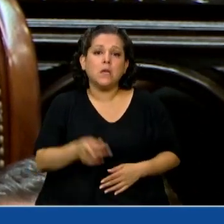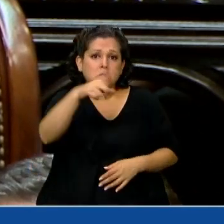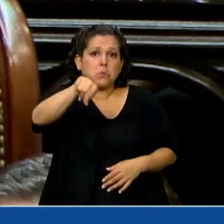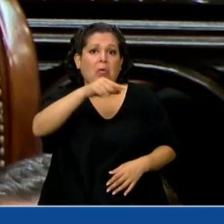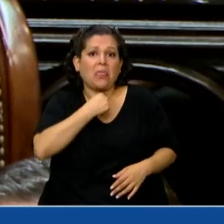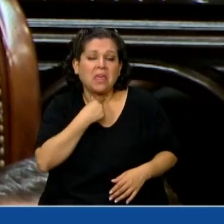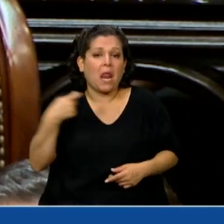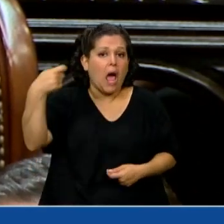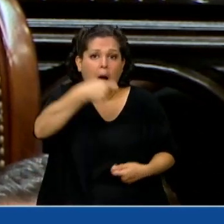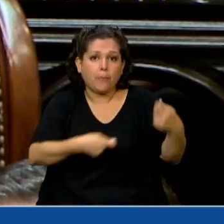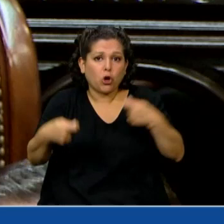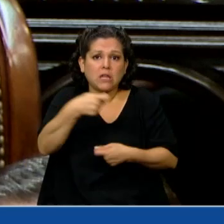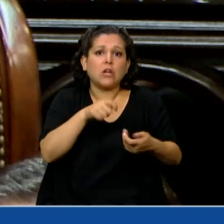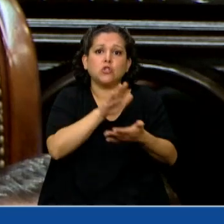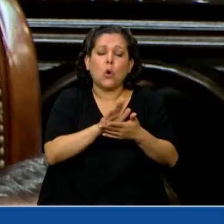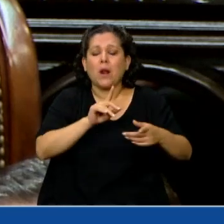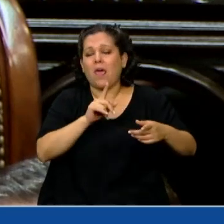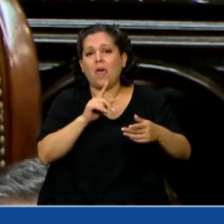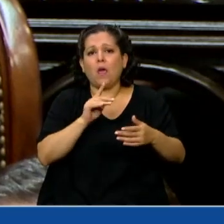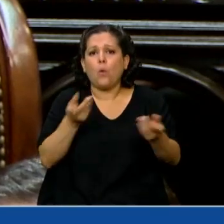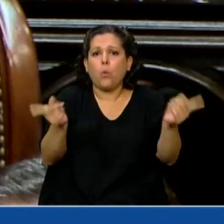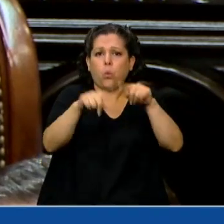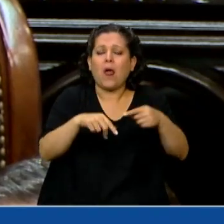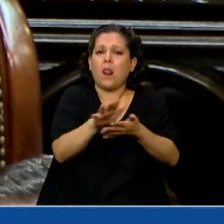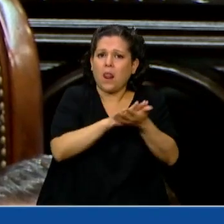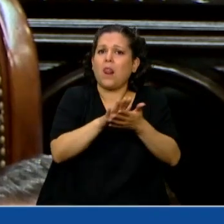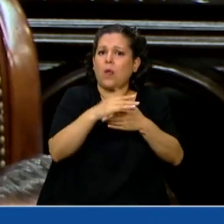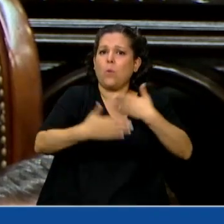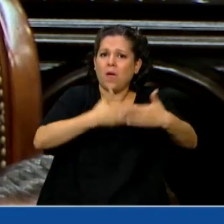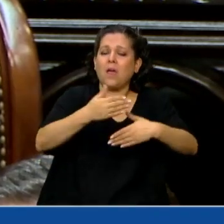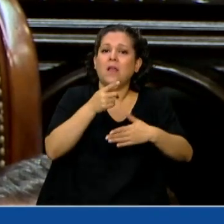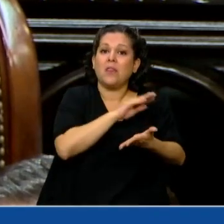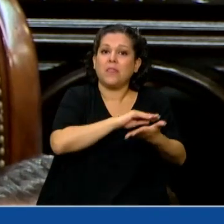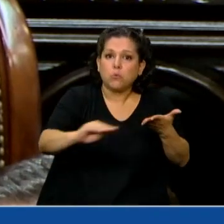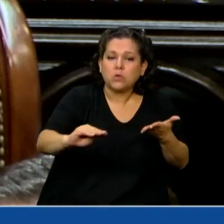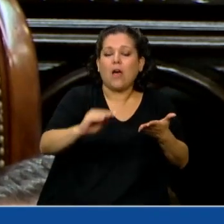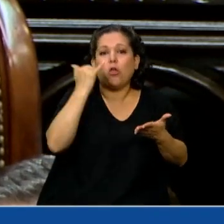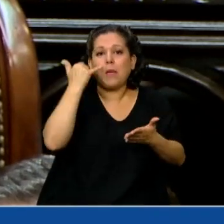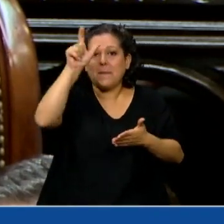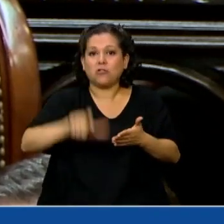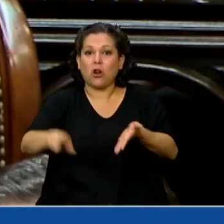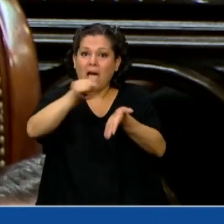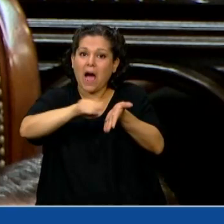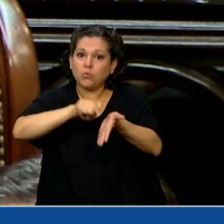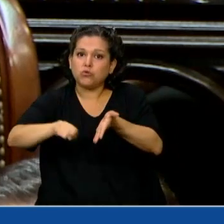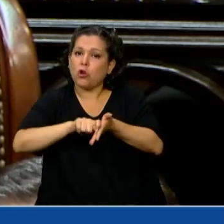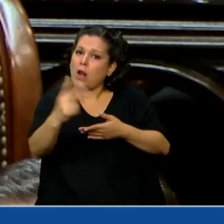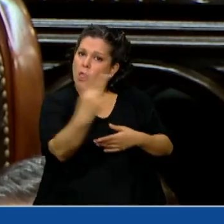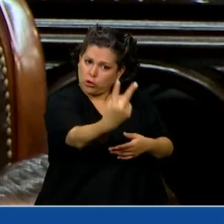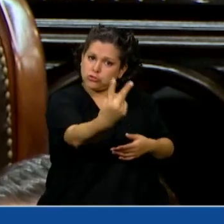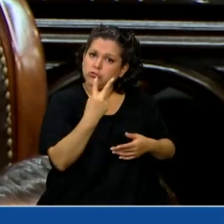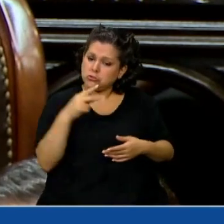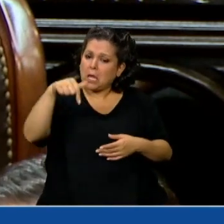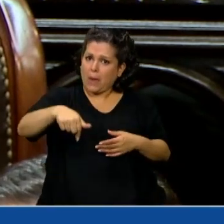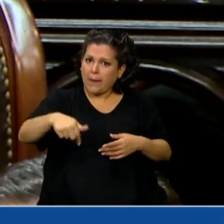Si quieren contribuir a la reconciliación nacional, el autor de ese libro y el diputado hubieran venido acá o a